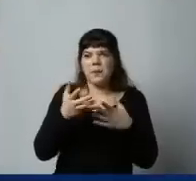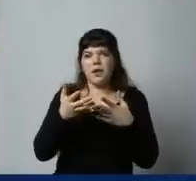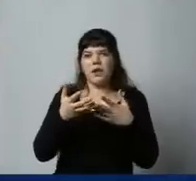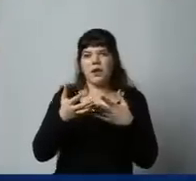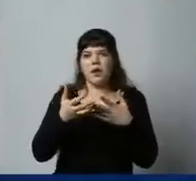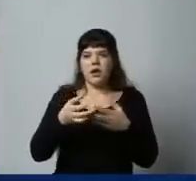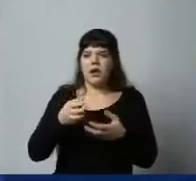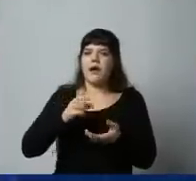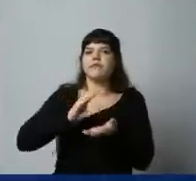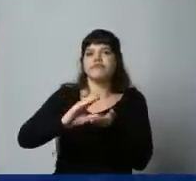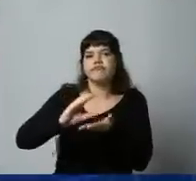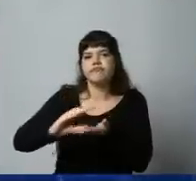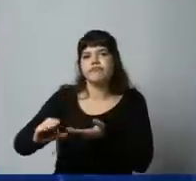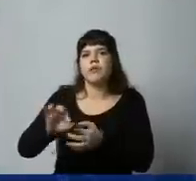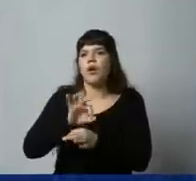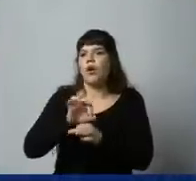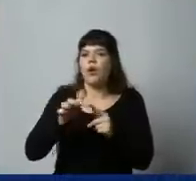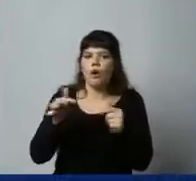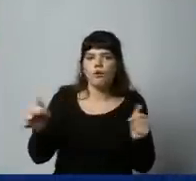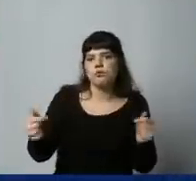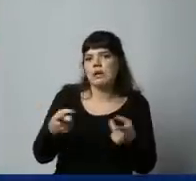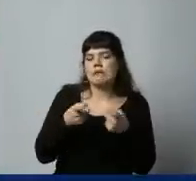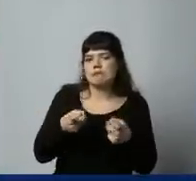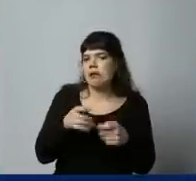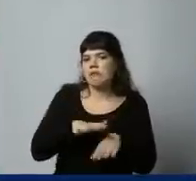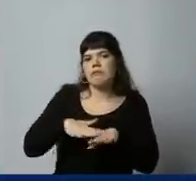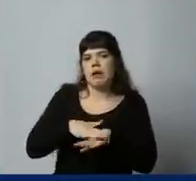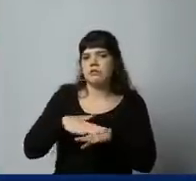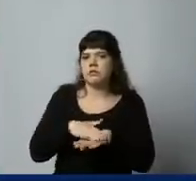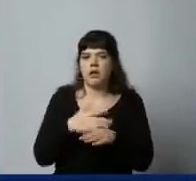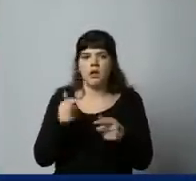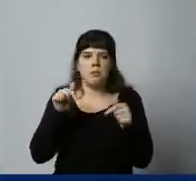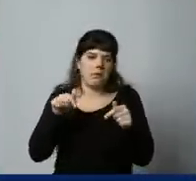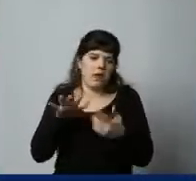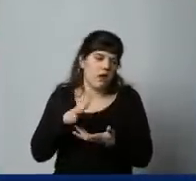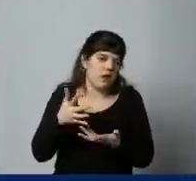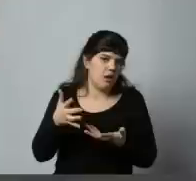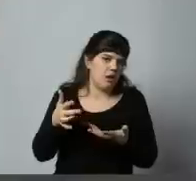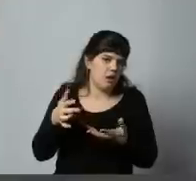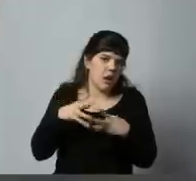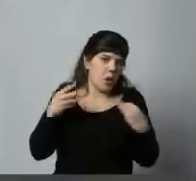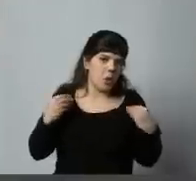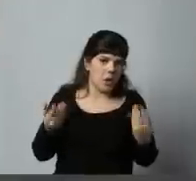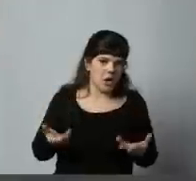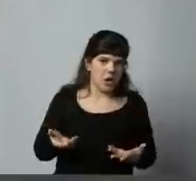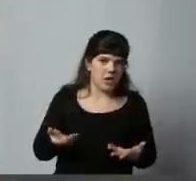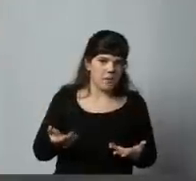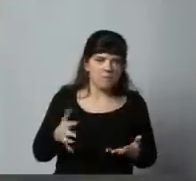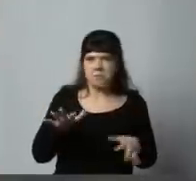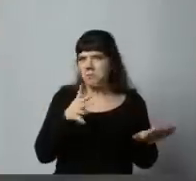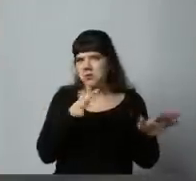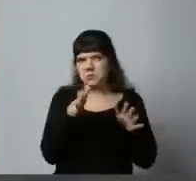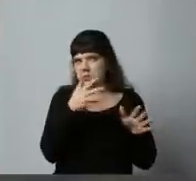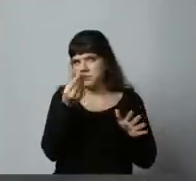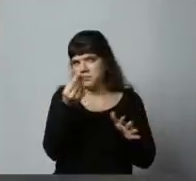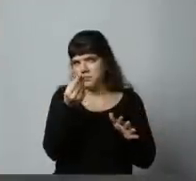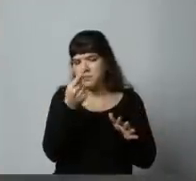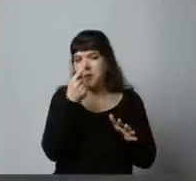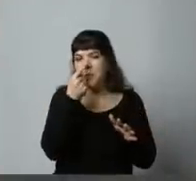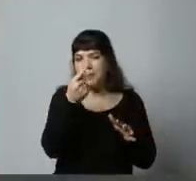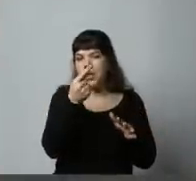inversiones En suministro en gasto de funcionamiento que implica unos